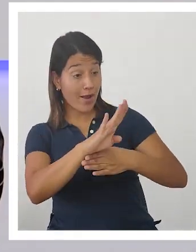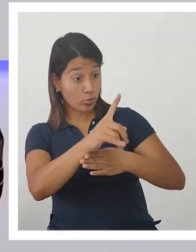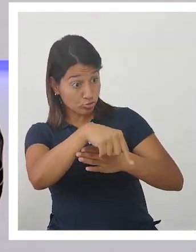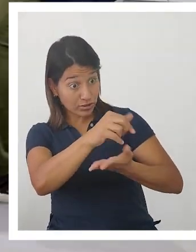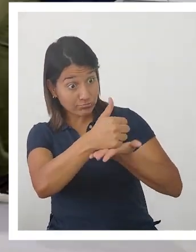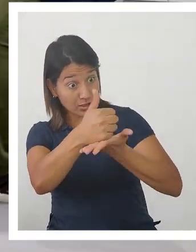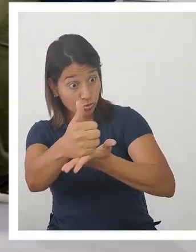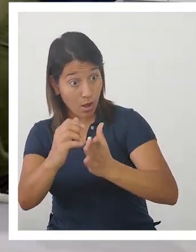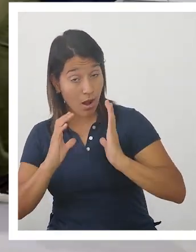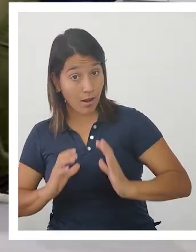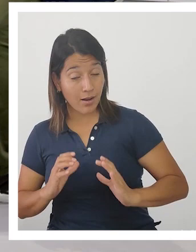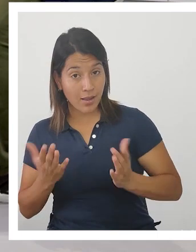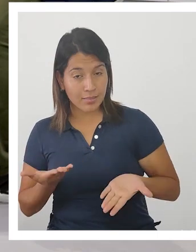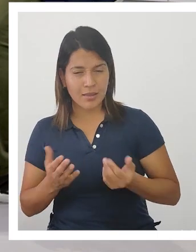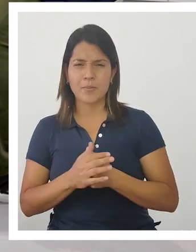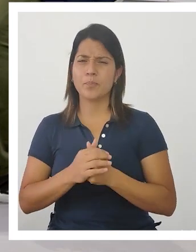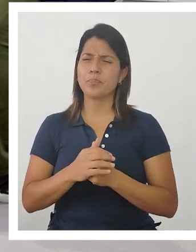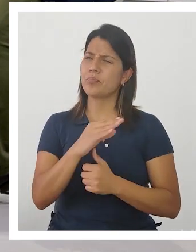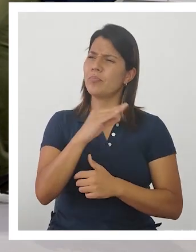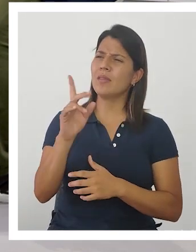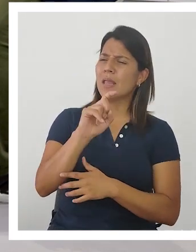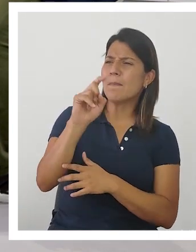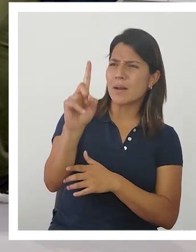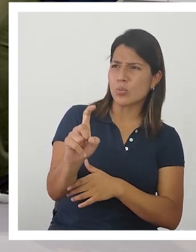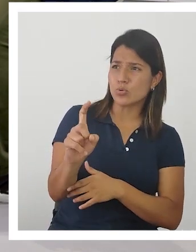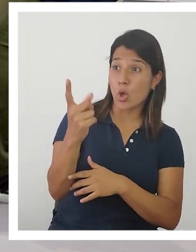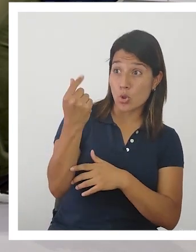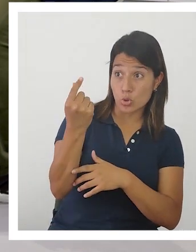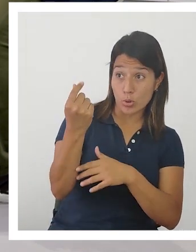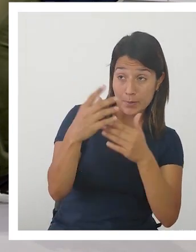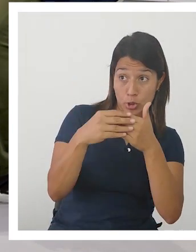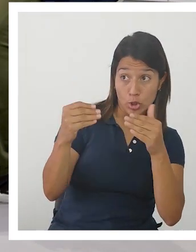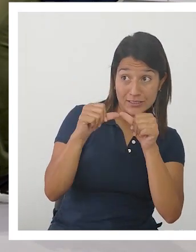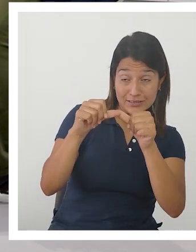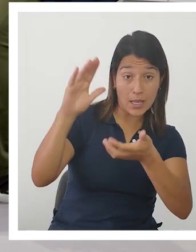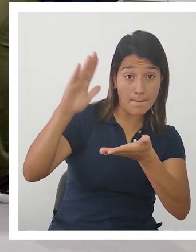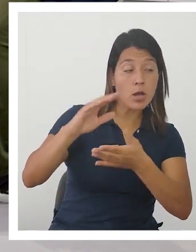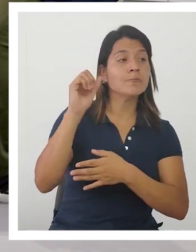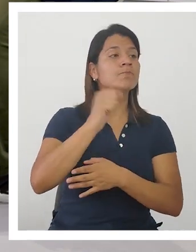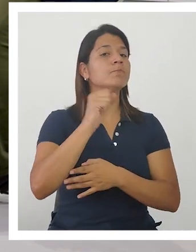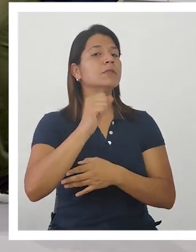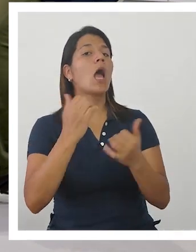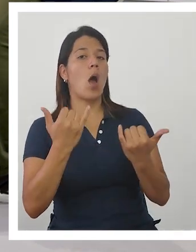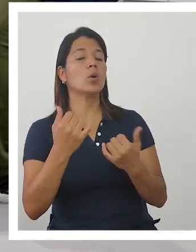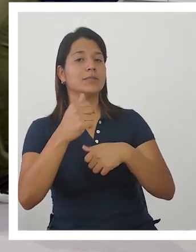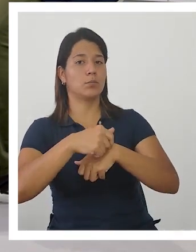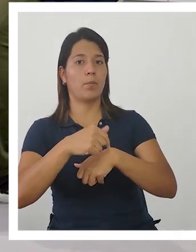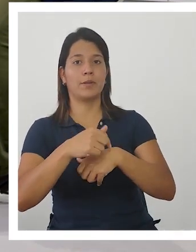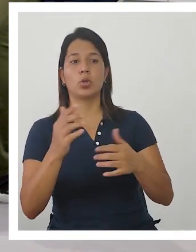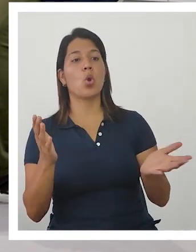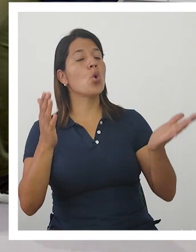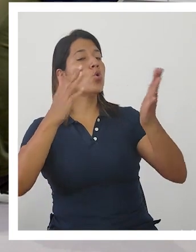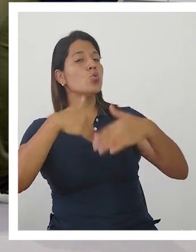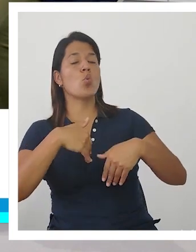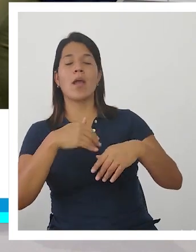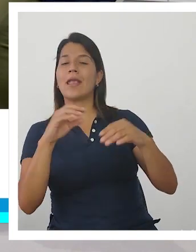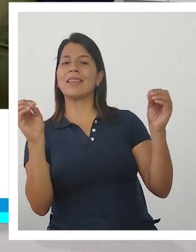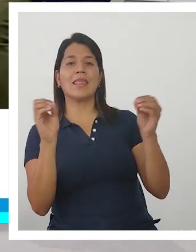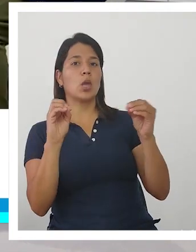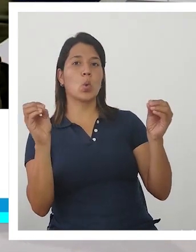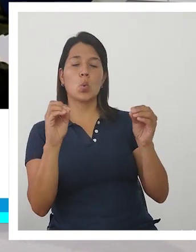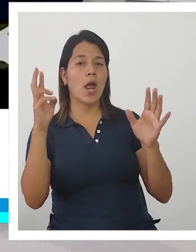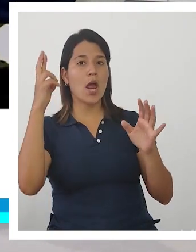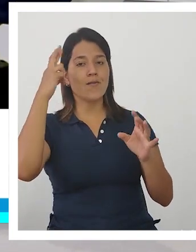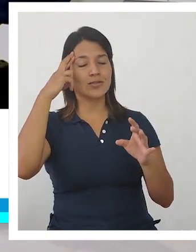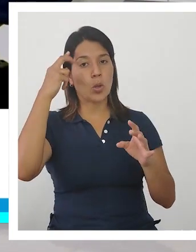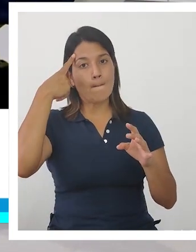¿y esos dólares seguirán bajos? Sí. En estos momentos no hay un elemento en la economía costarricense que